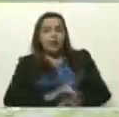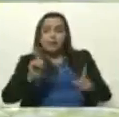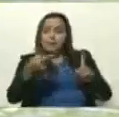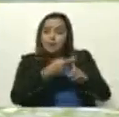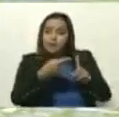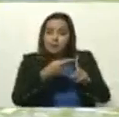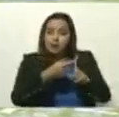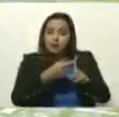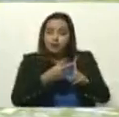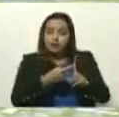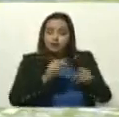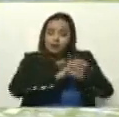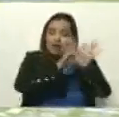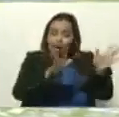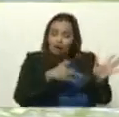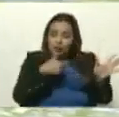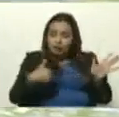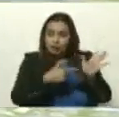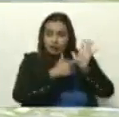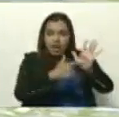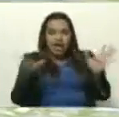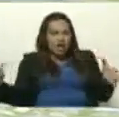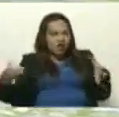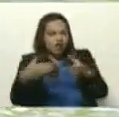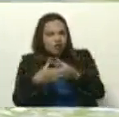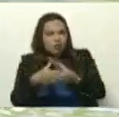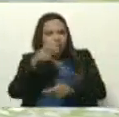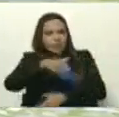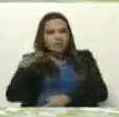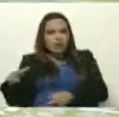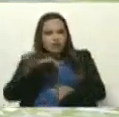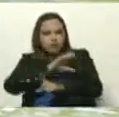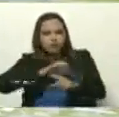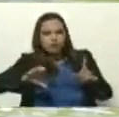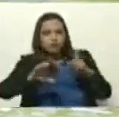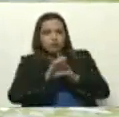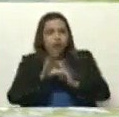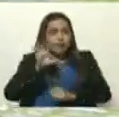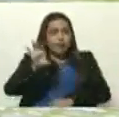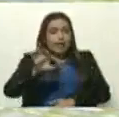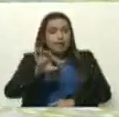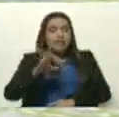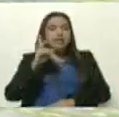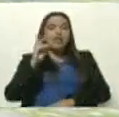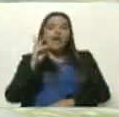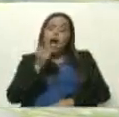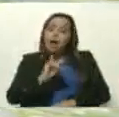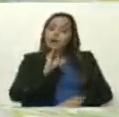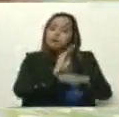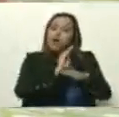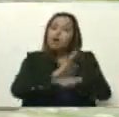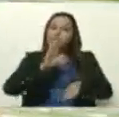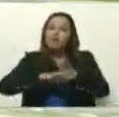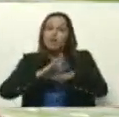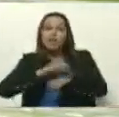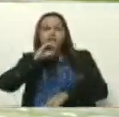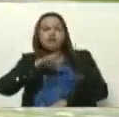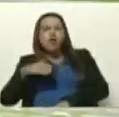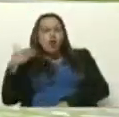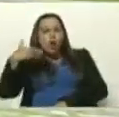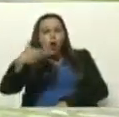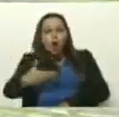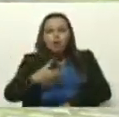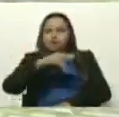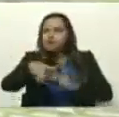cosa palpable es que el grupo de cultores y cultoras de este país se sienta protegido porque históricamente nunca